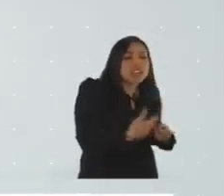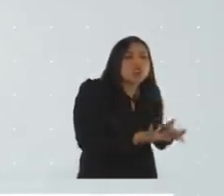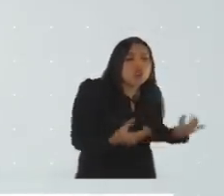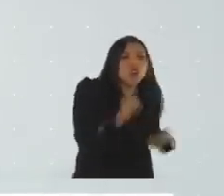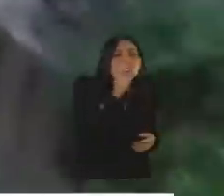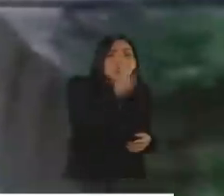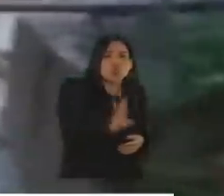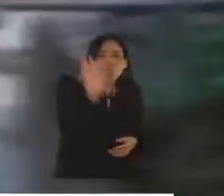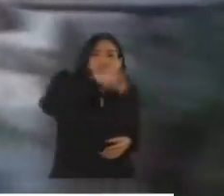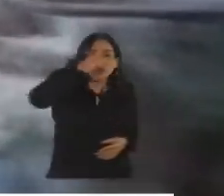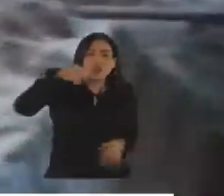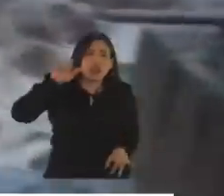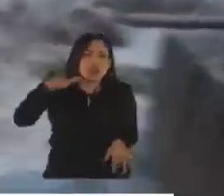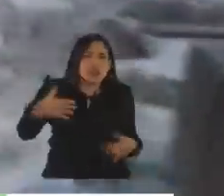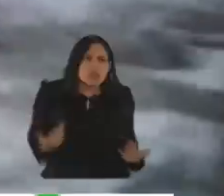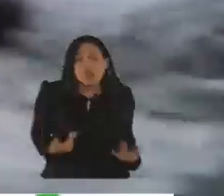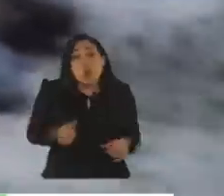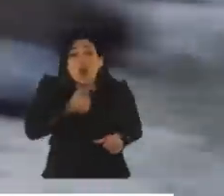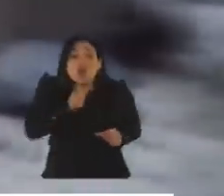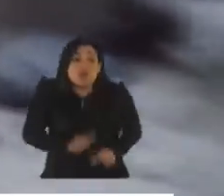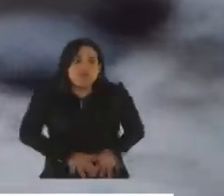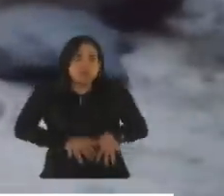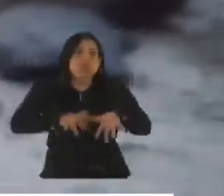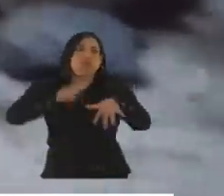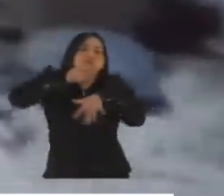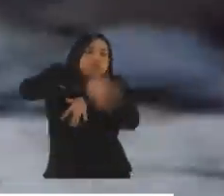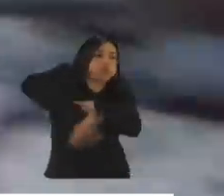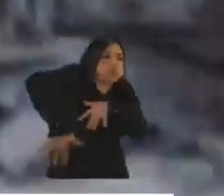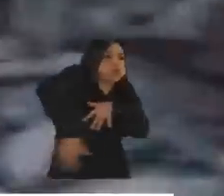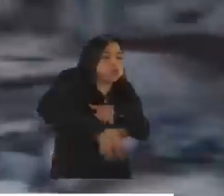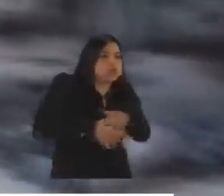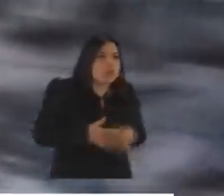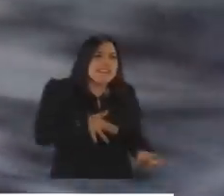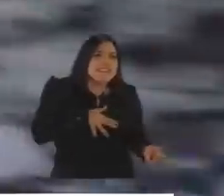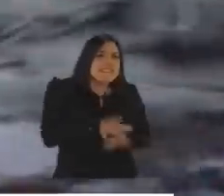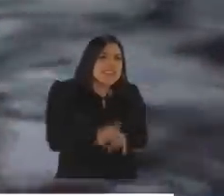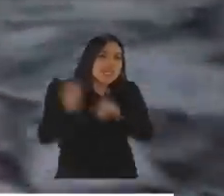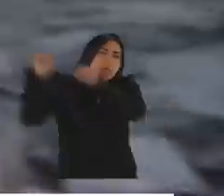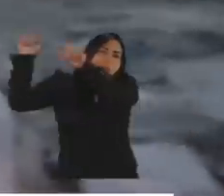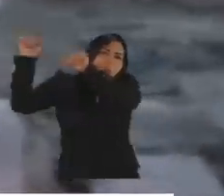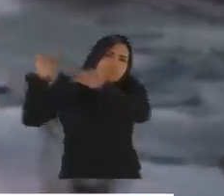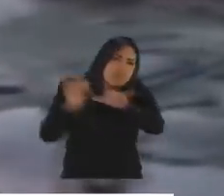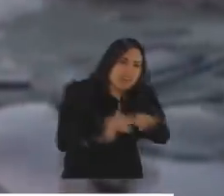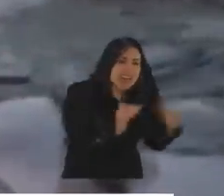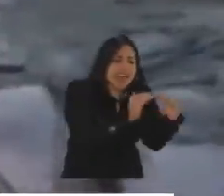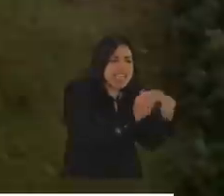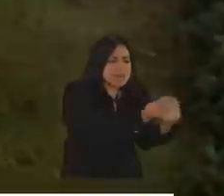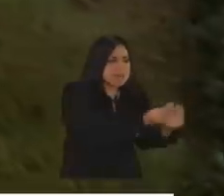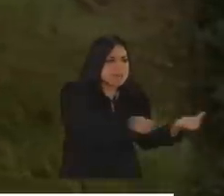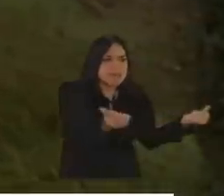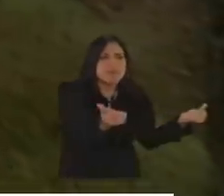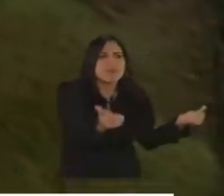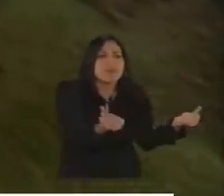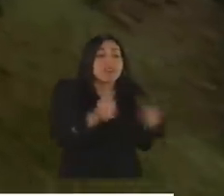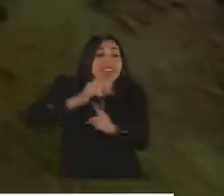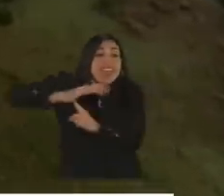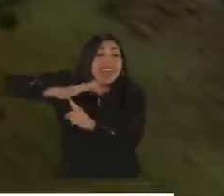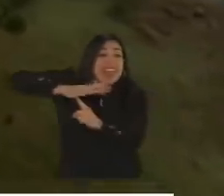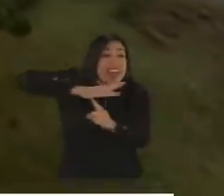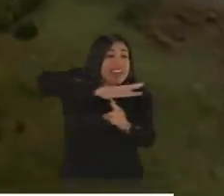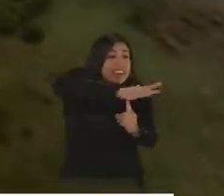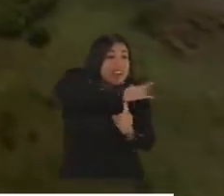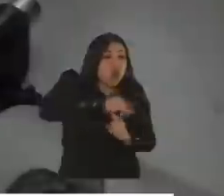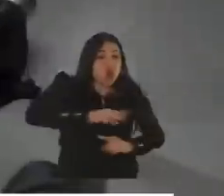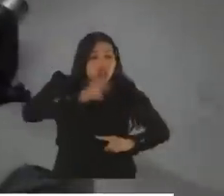departamento. Allí, la creciente súbita de una quebrada produjo derrumbes y viviendas destruidas. Un helicóptero Ángel